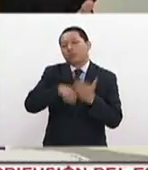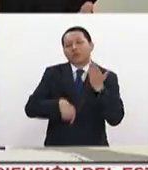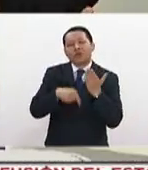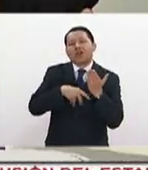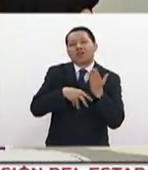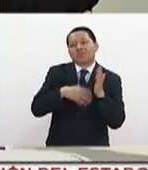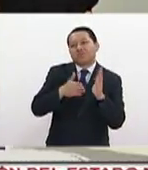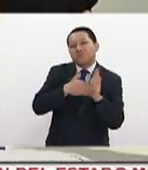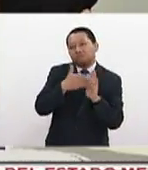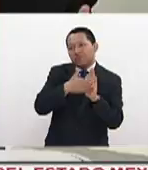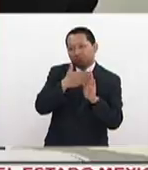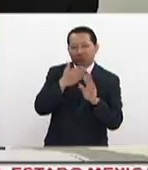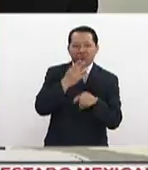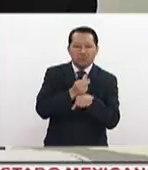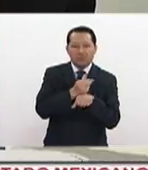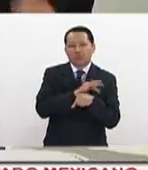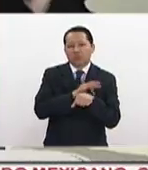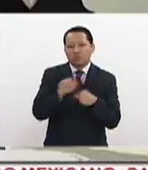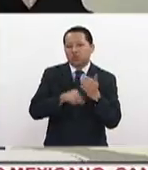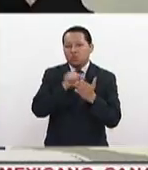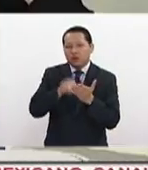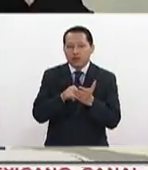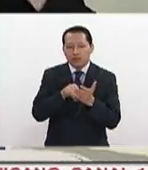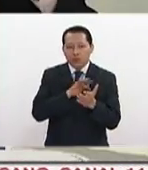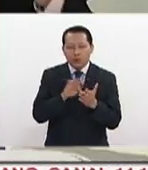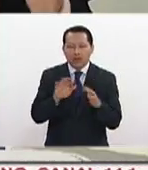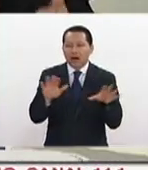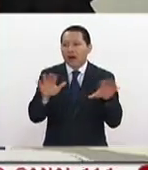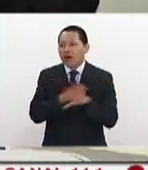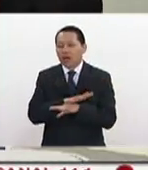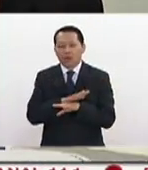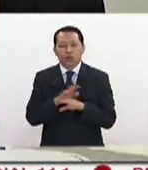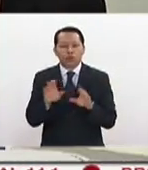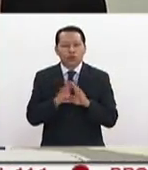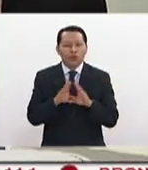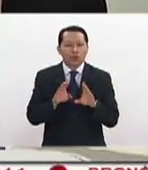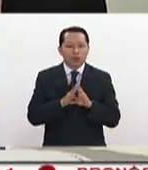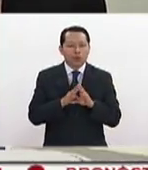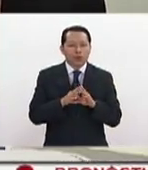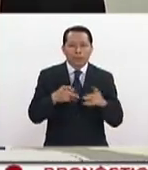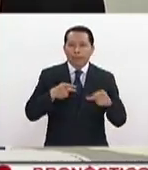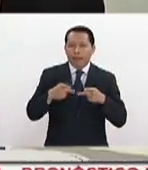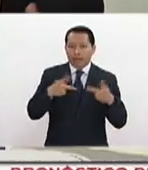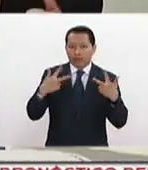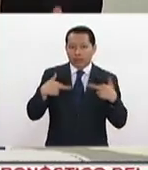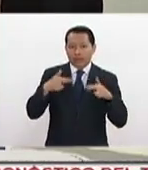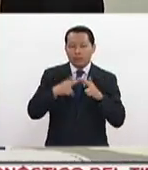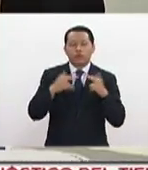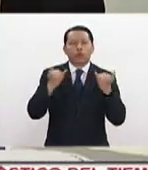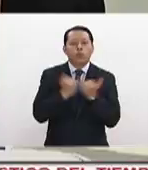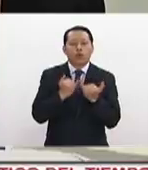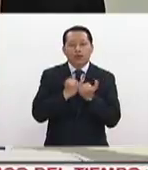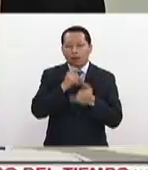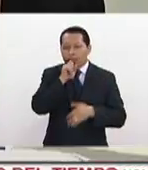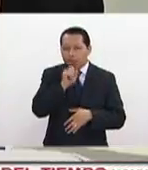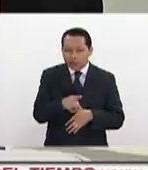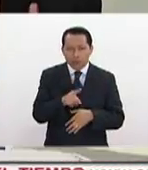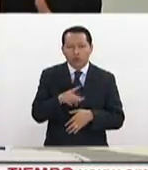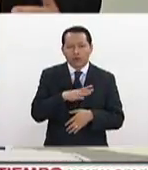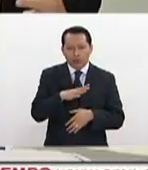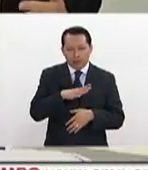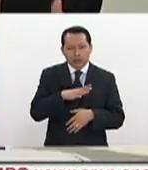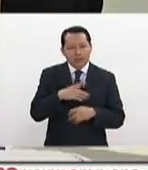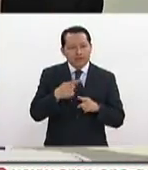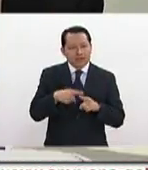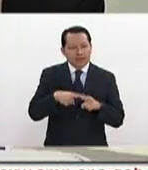infraestructura de un momento a otro, puedes saber cambios en preparación de los docentes también en breve,